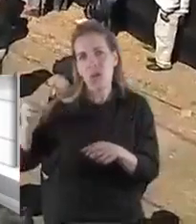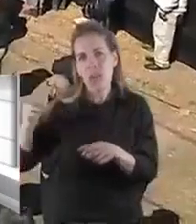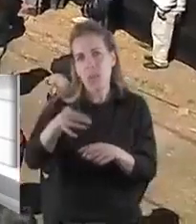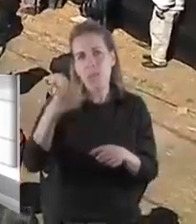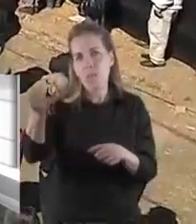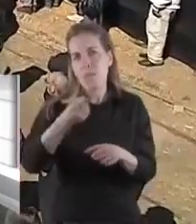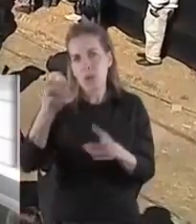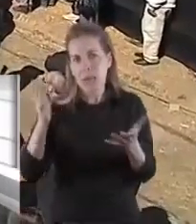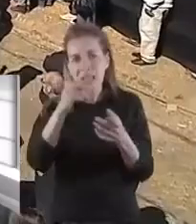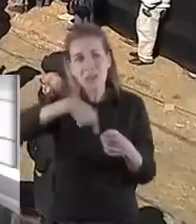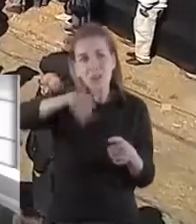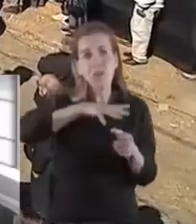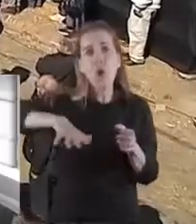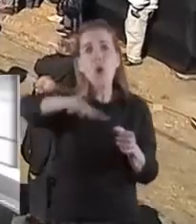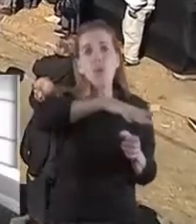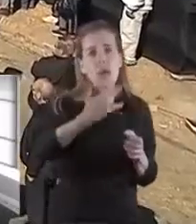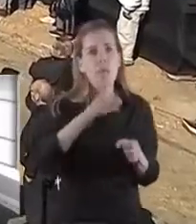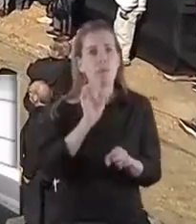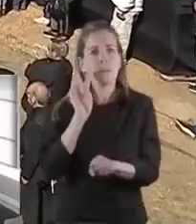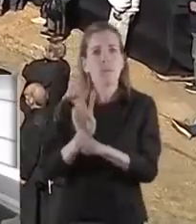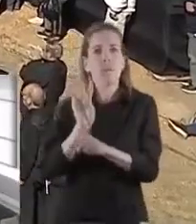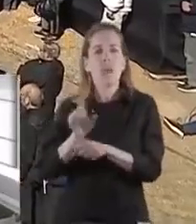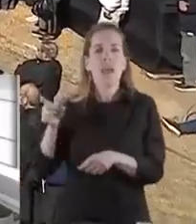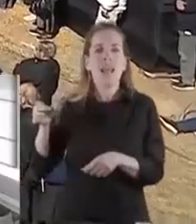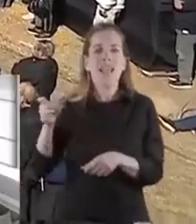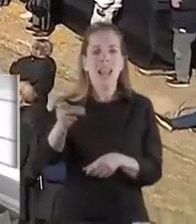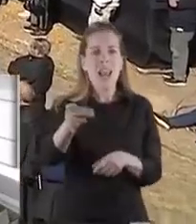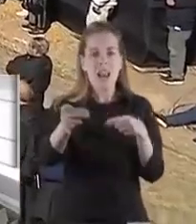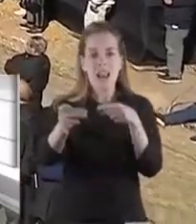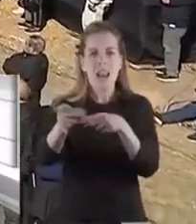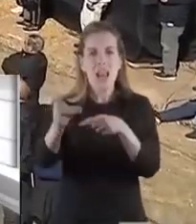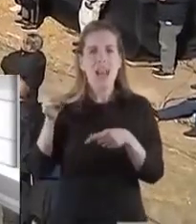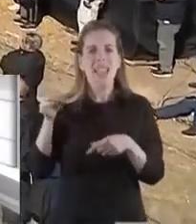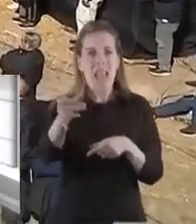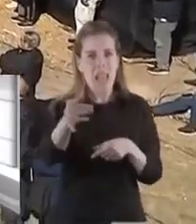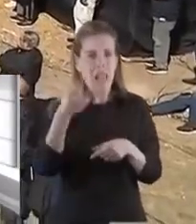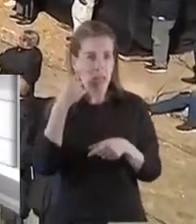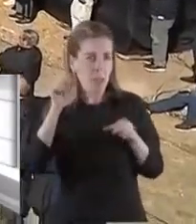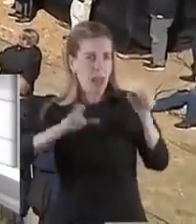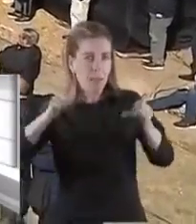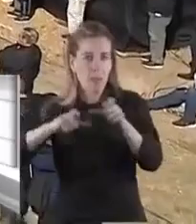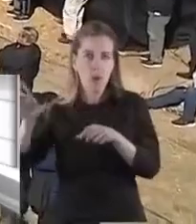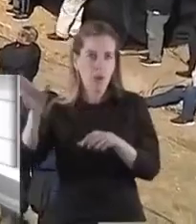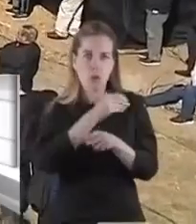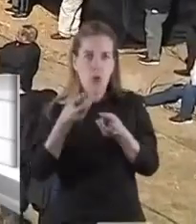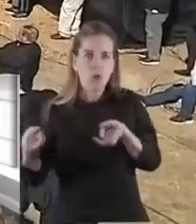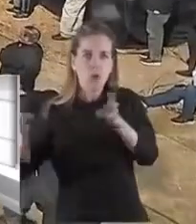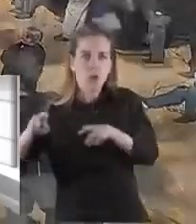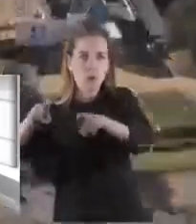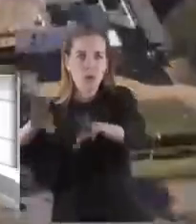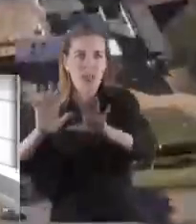comunidad que somos debemos cuidar porque allí dejamos todos allí todos nos